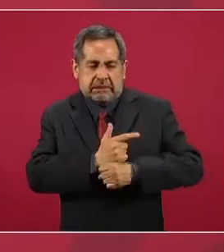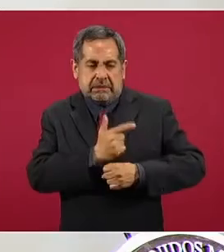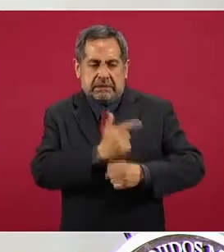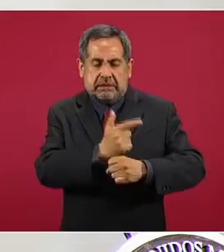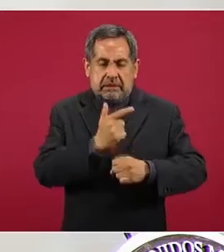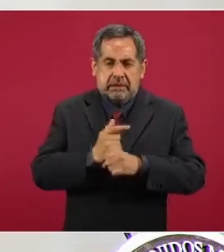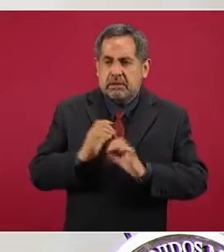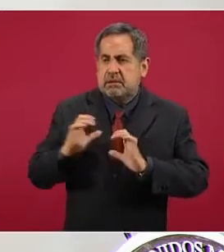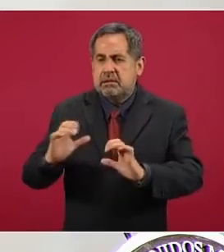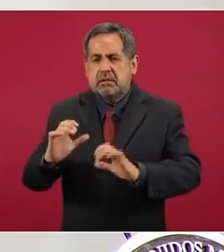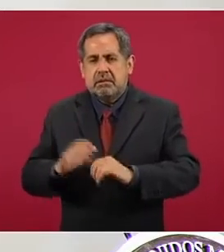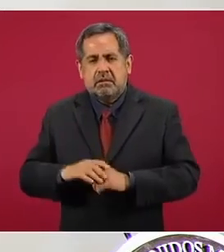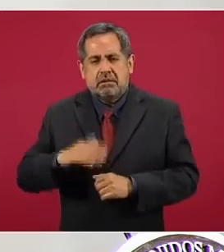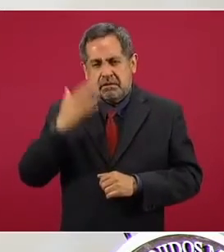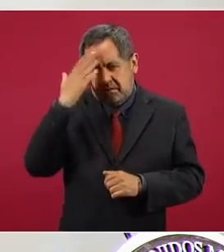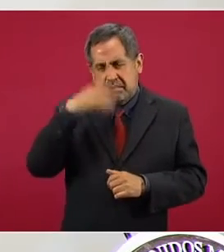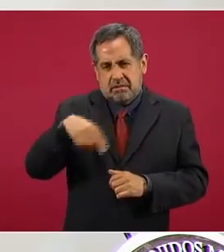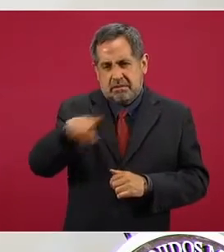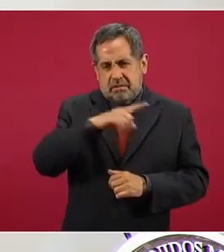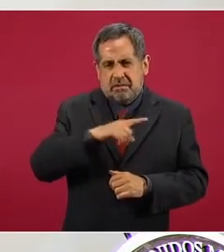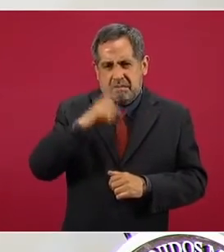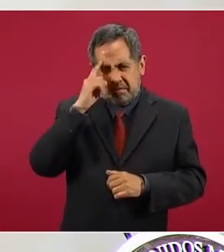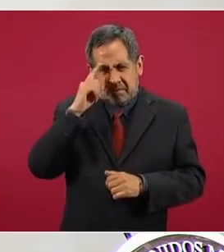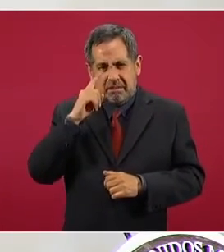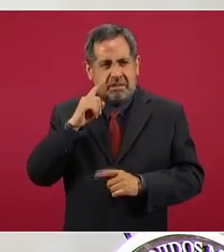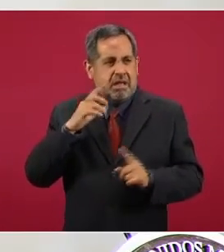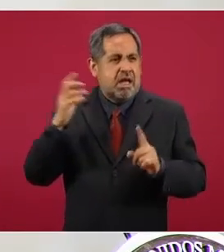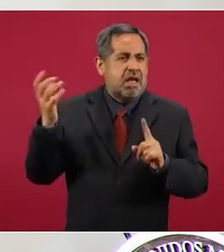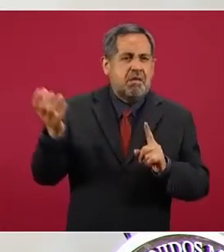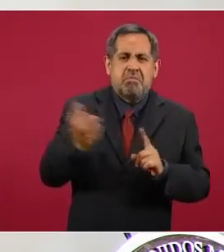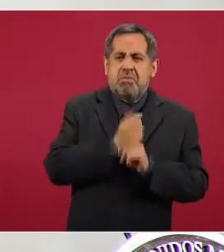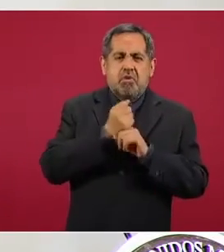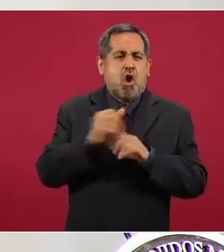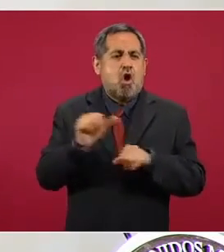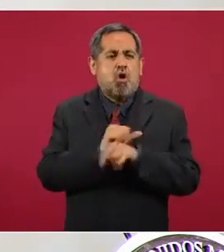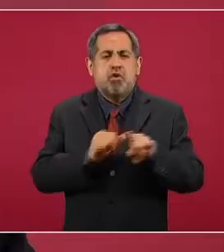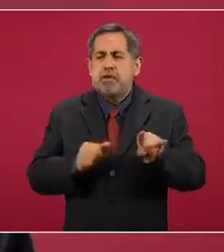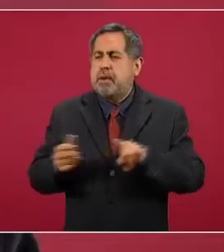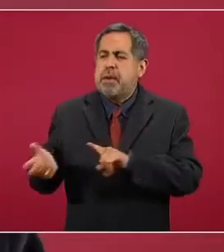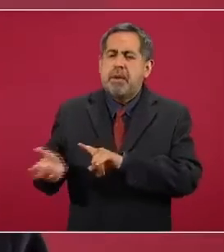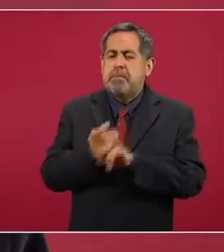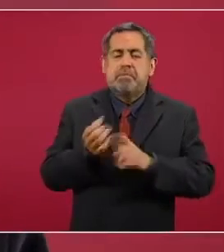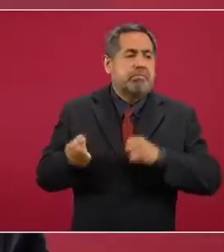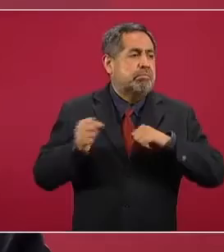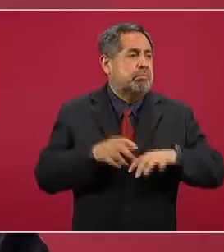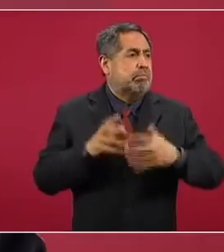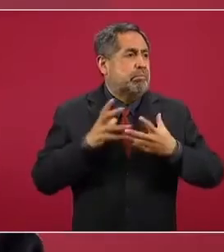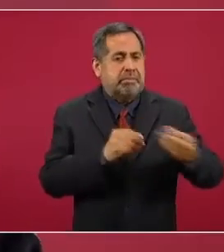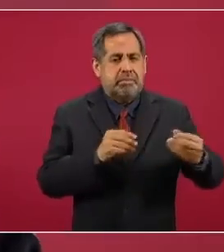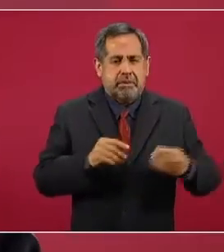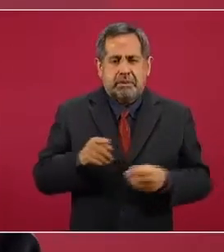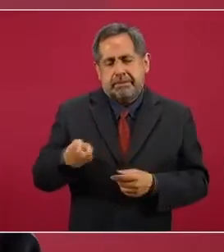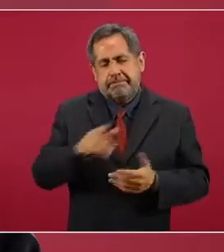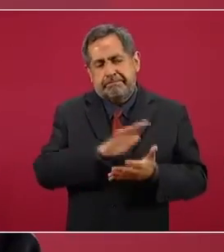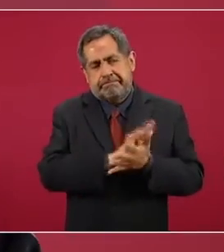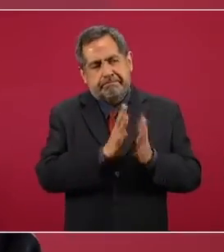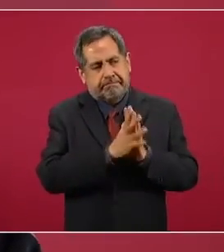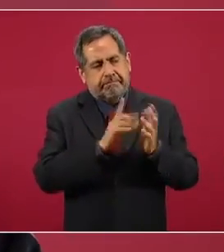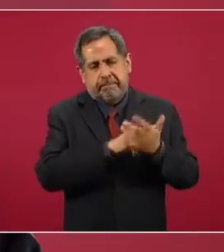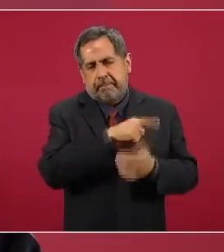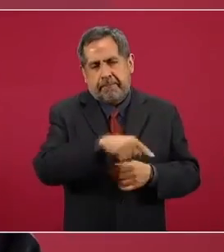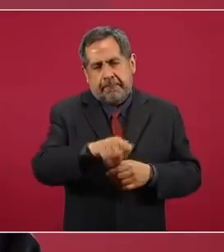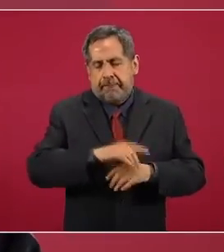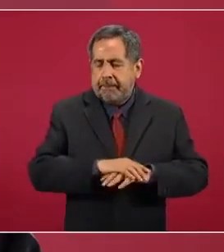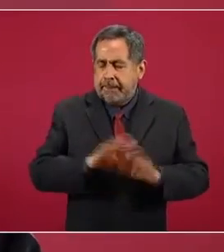de los llamados levantones, secuestros que lleva a cabo la delincuencia